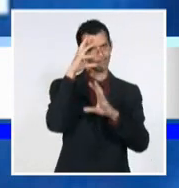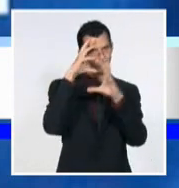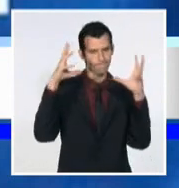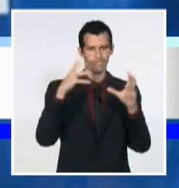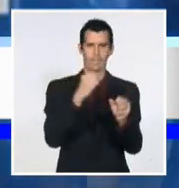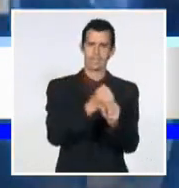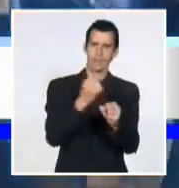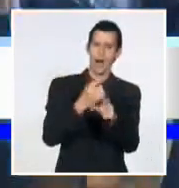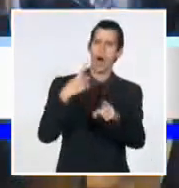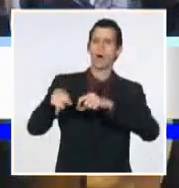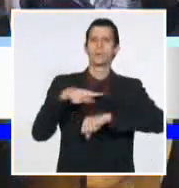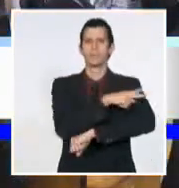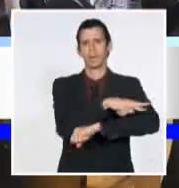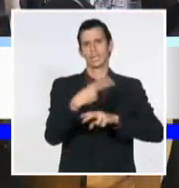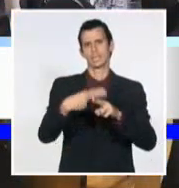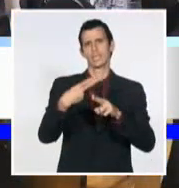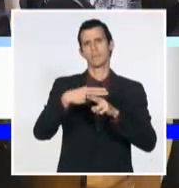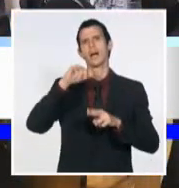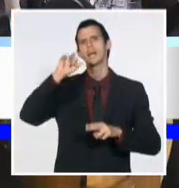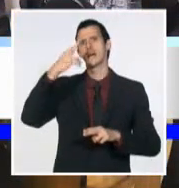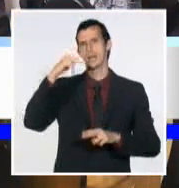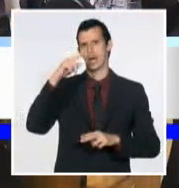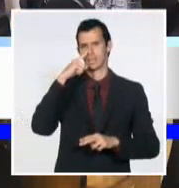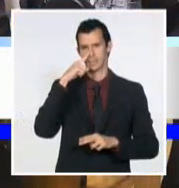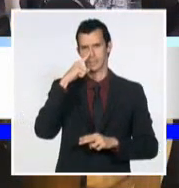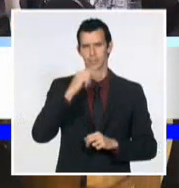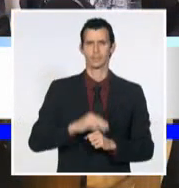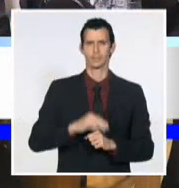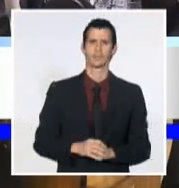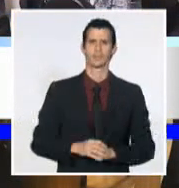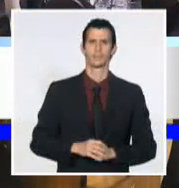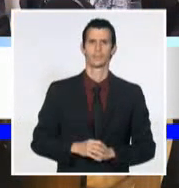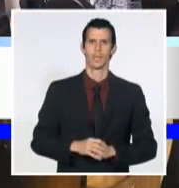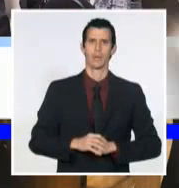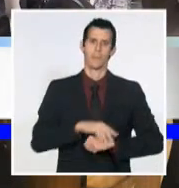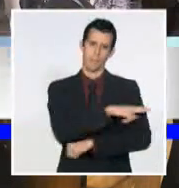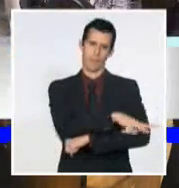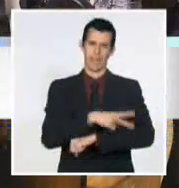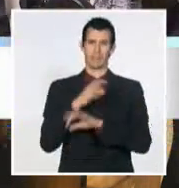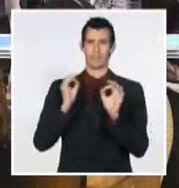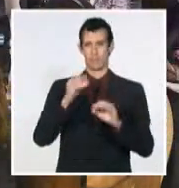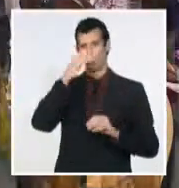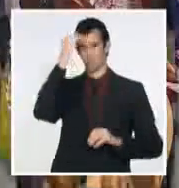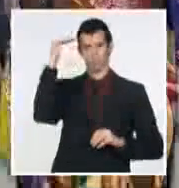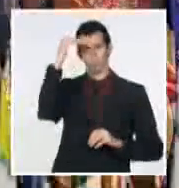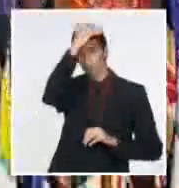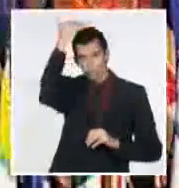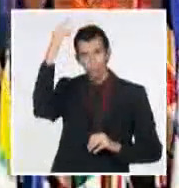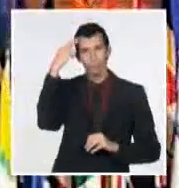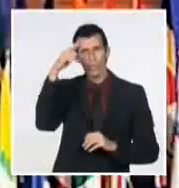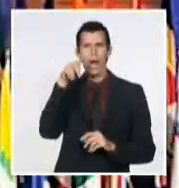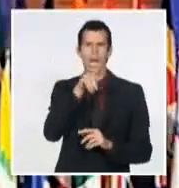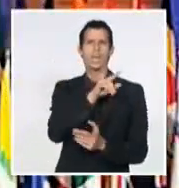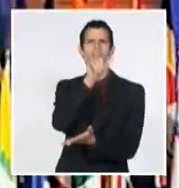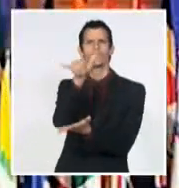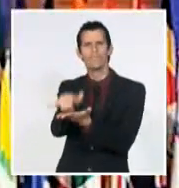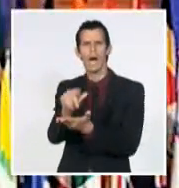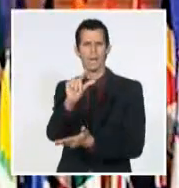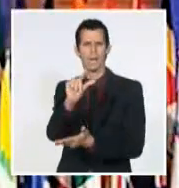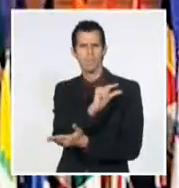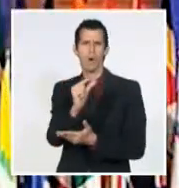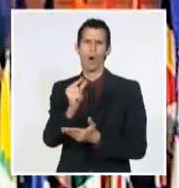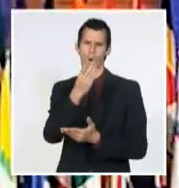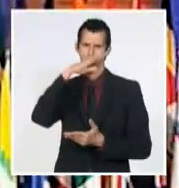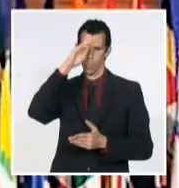Irán, doctor Peyman Salehi, con quien evaluó los acuerdos derivados de la visita del presidente de la nación persa a la mayor de